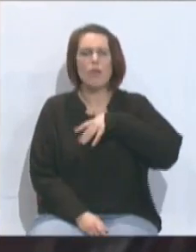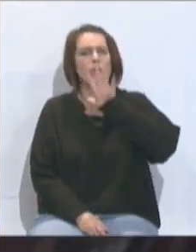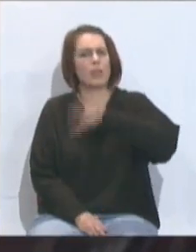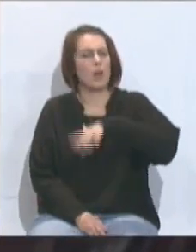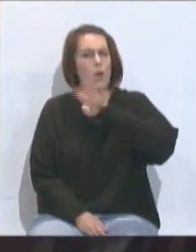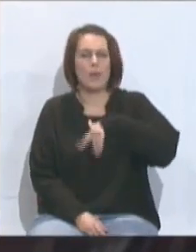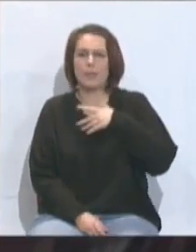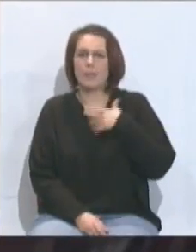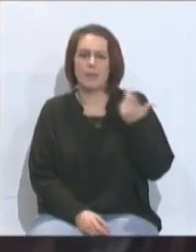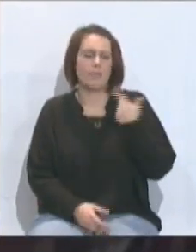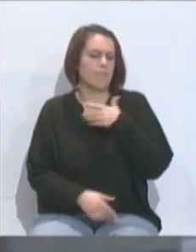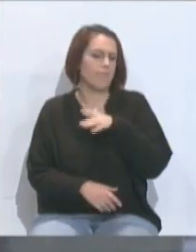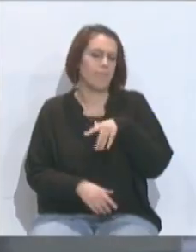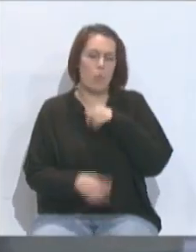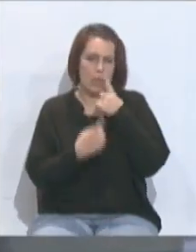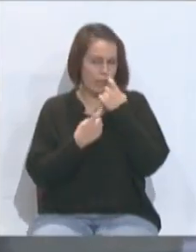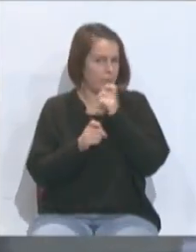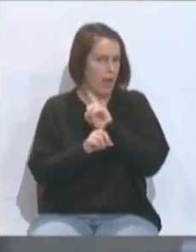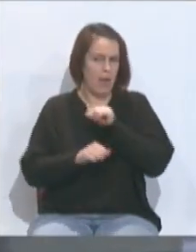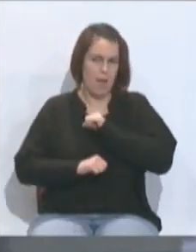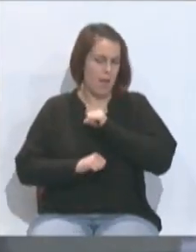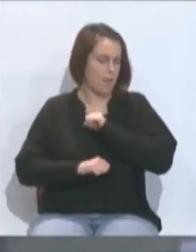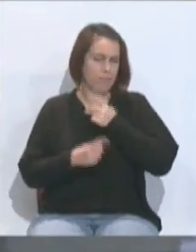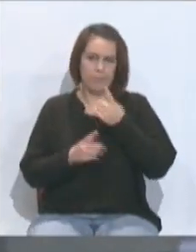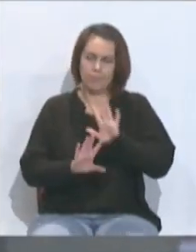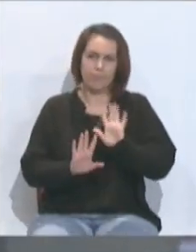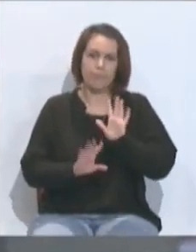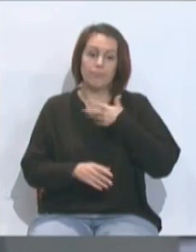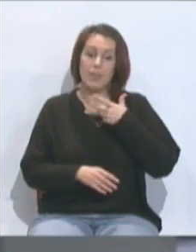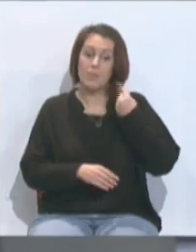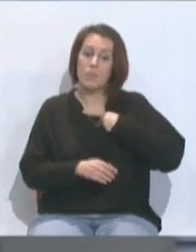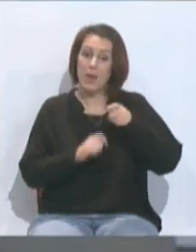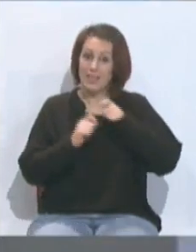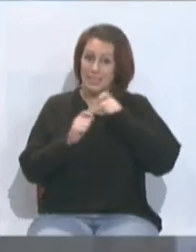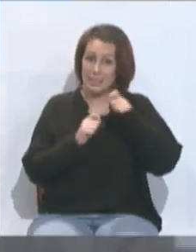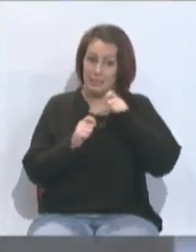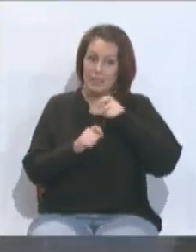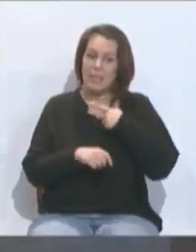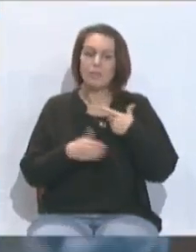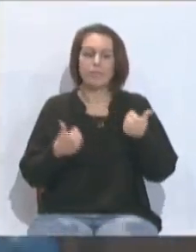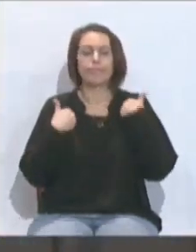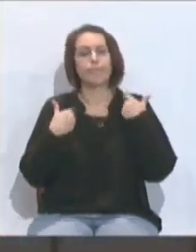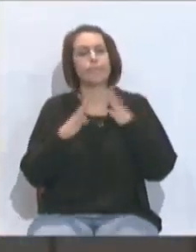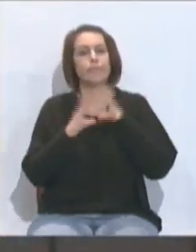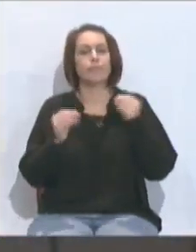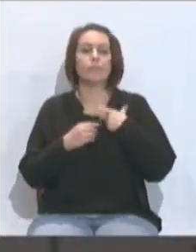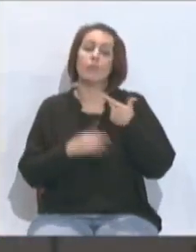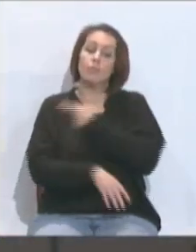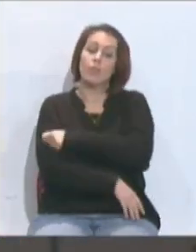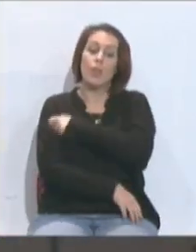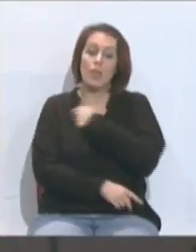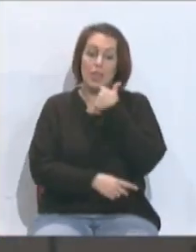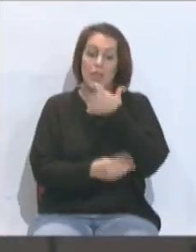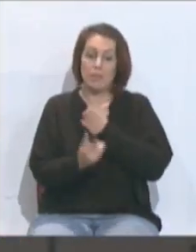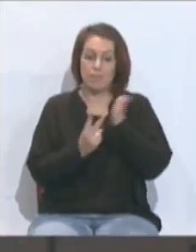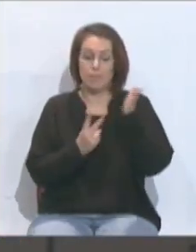cinco meses establecidos hasta el momento. En una entrevista para Canal Sur Radio, el responsable regional de vacunación ha asegurado que las dos opciones,